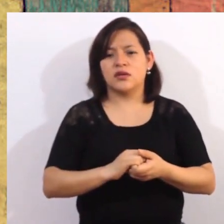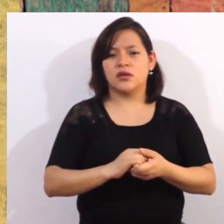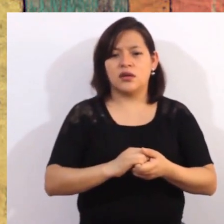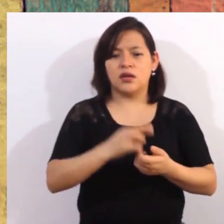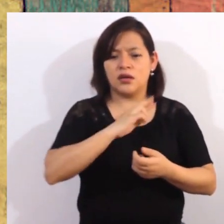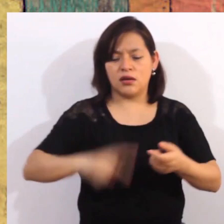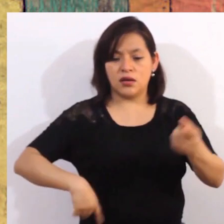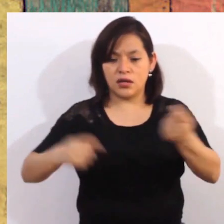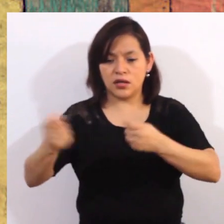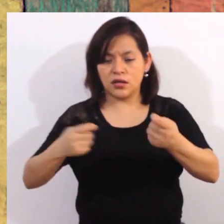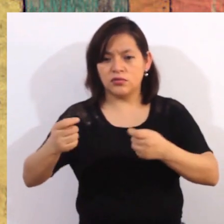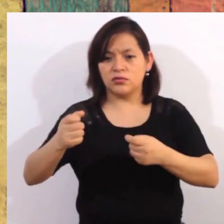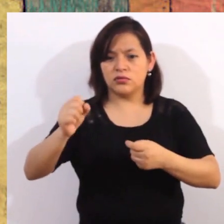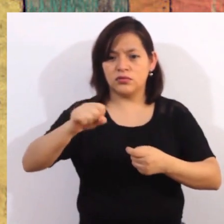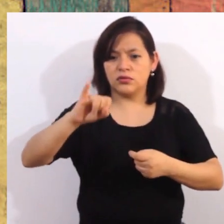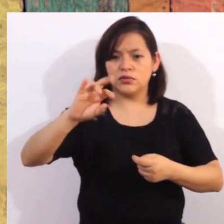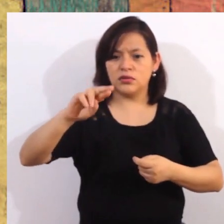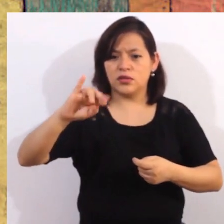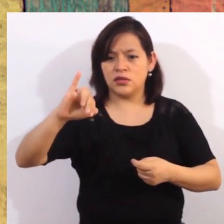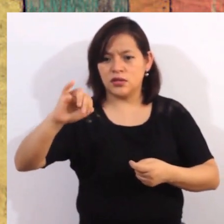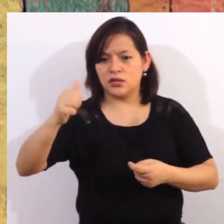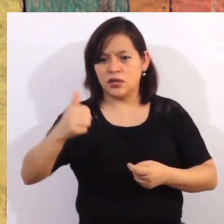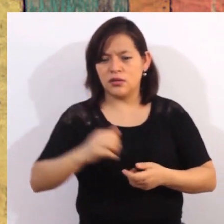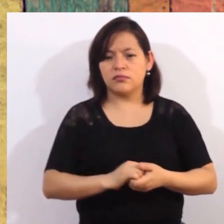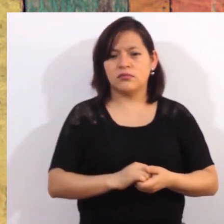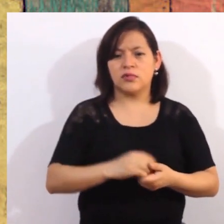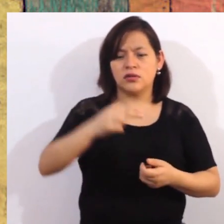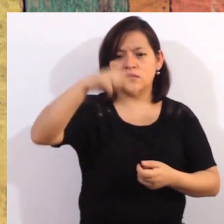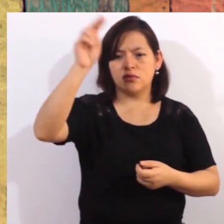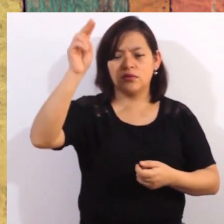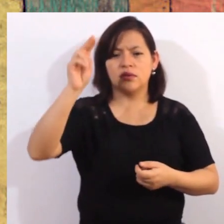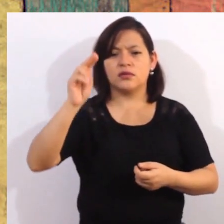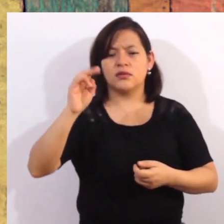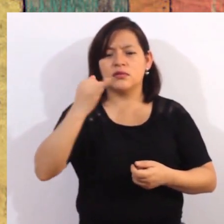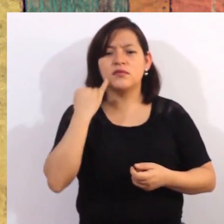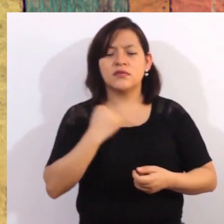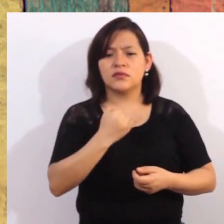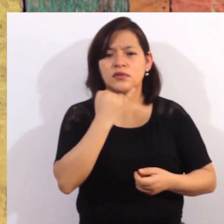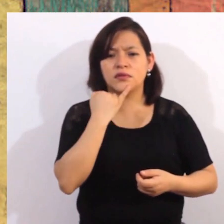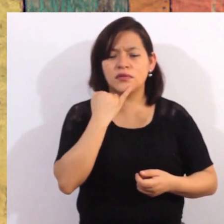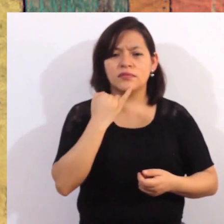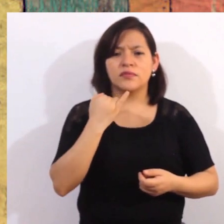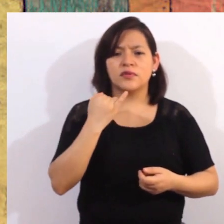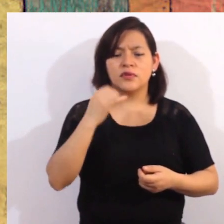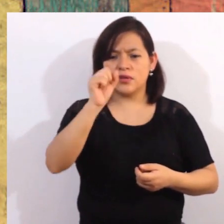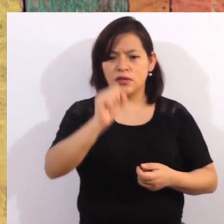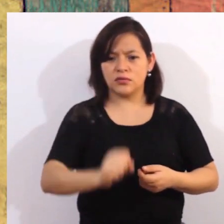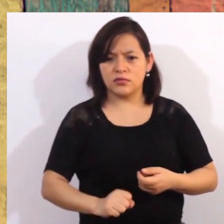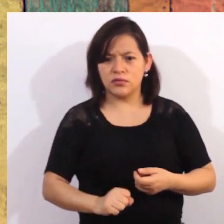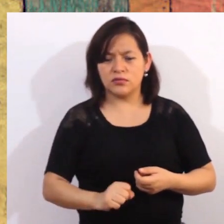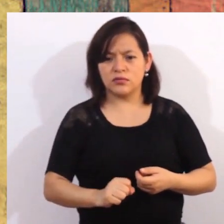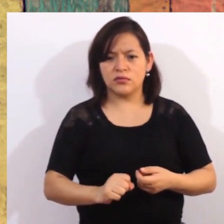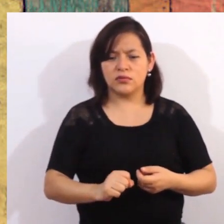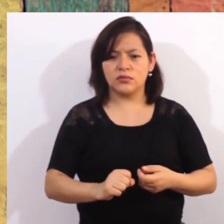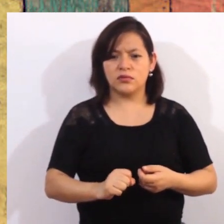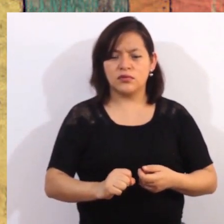ese reino que estaba en Siria, Babilonia, al norte obviamente de Israel y